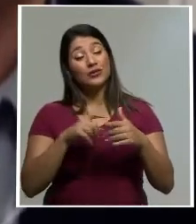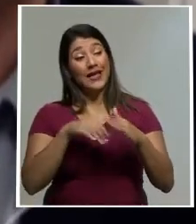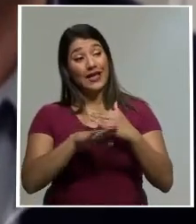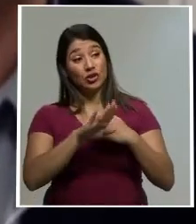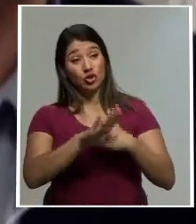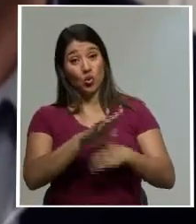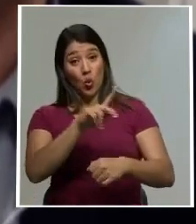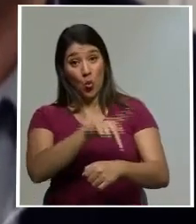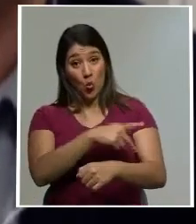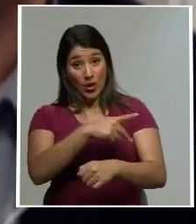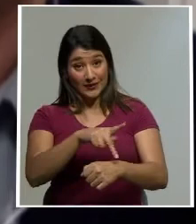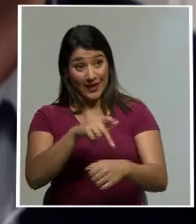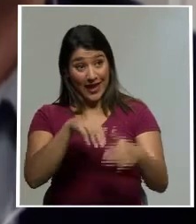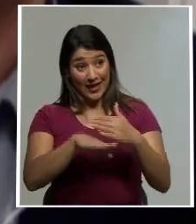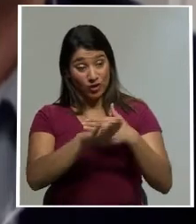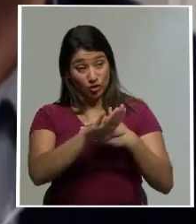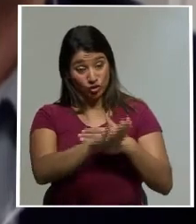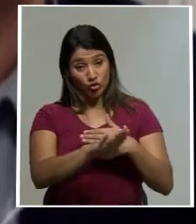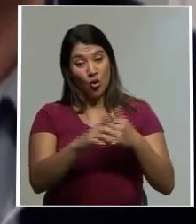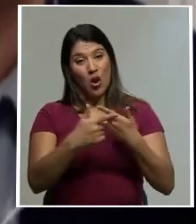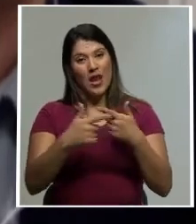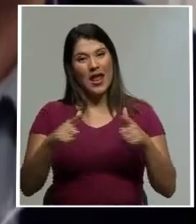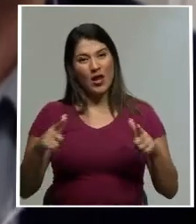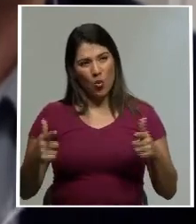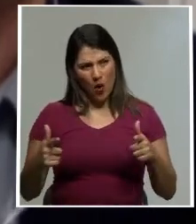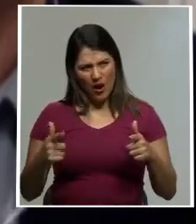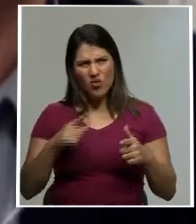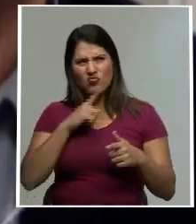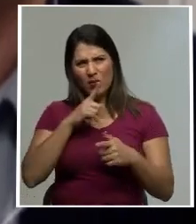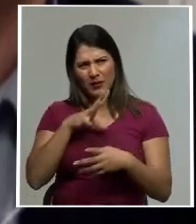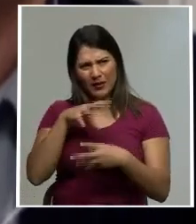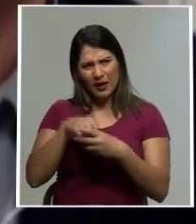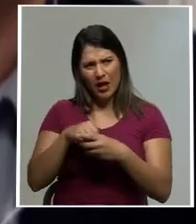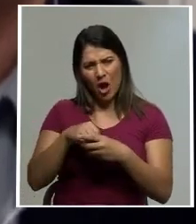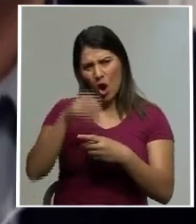poesía y en tu lenguaje esa cultura pop rock?